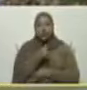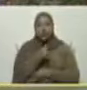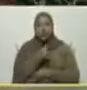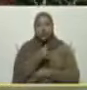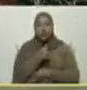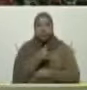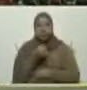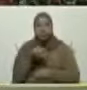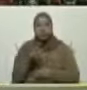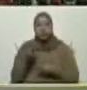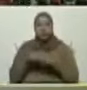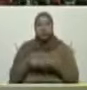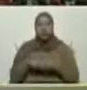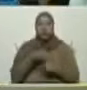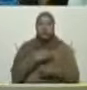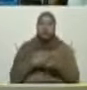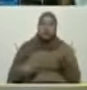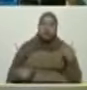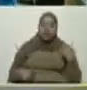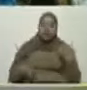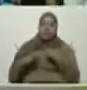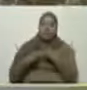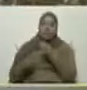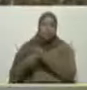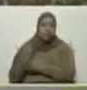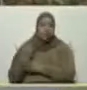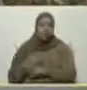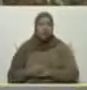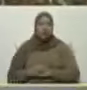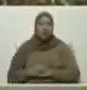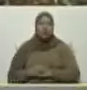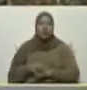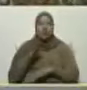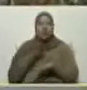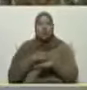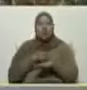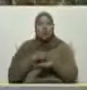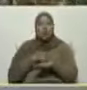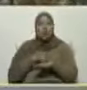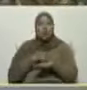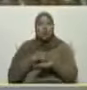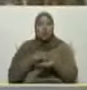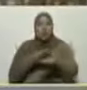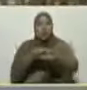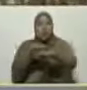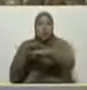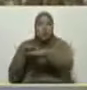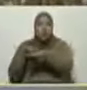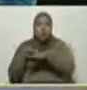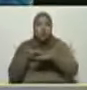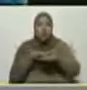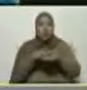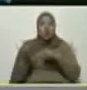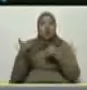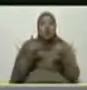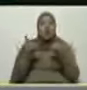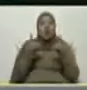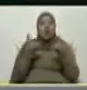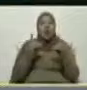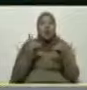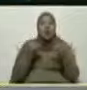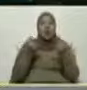sentado en la silla presidencial en el Palacio Miraflores va a ser convocar al Gran diálogo